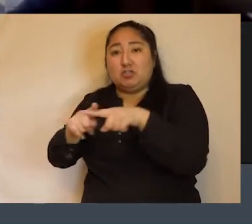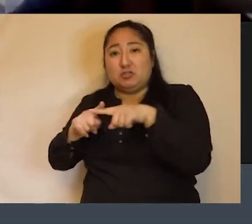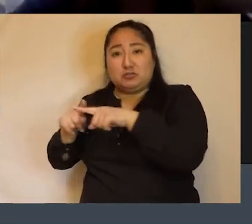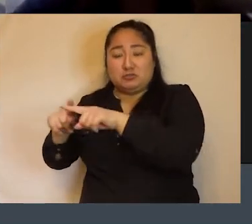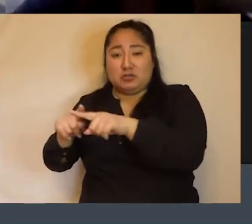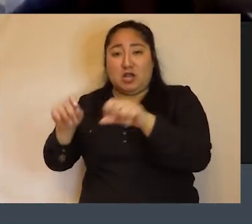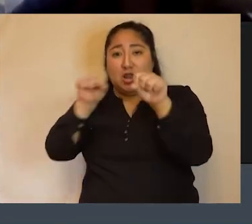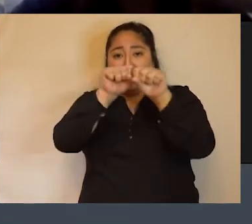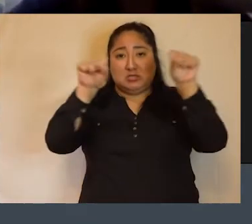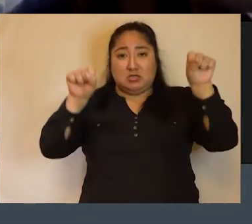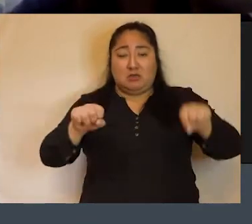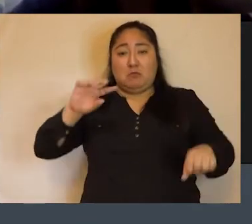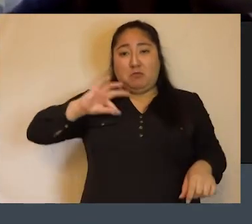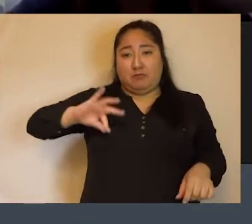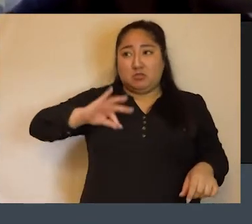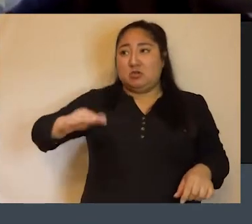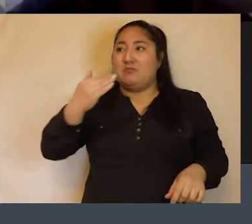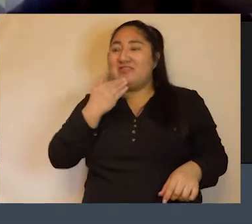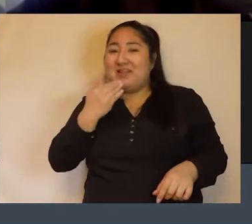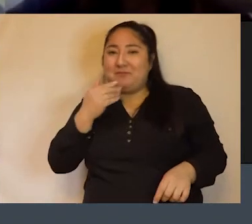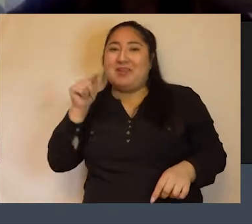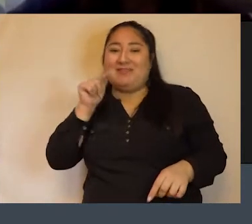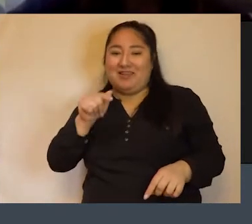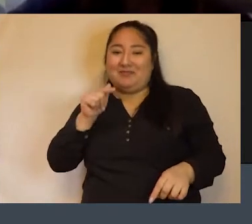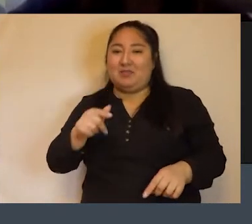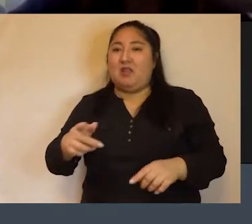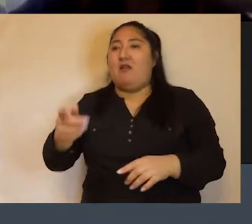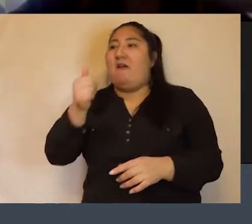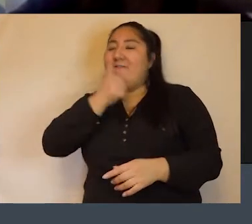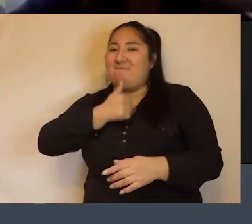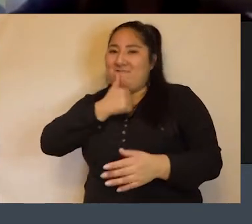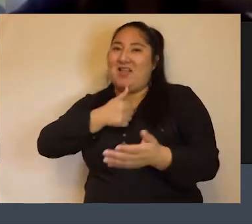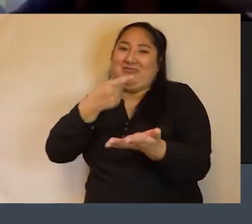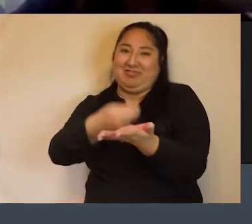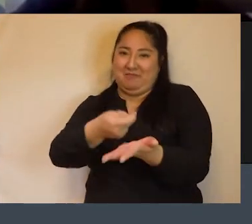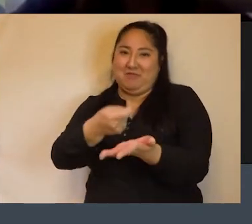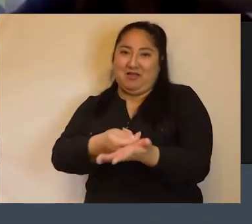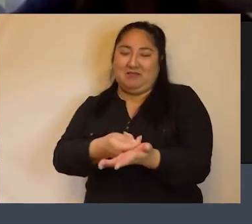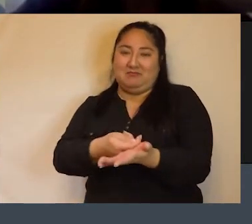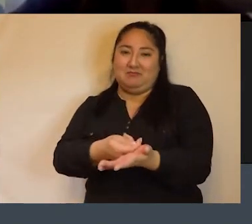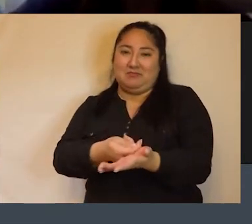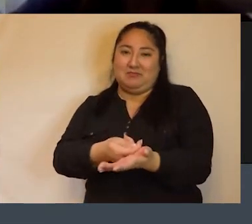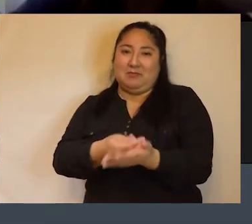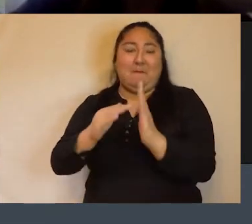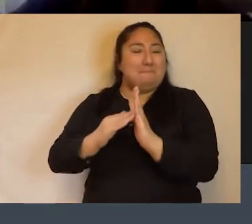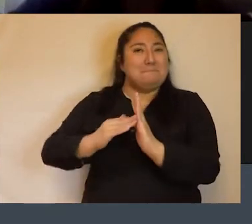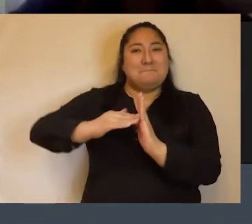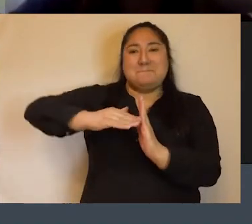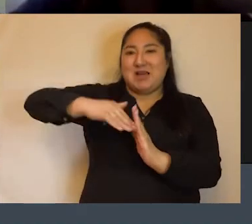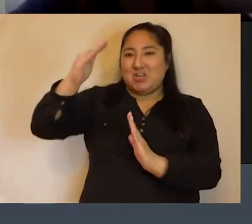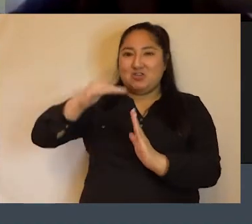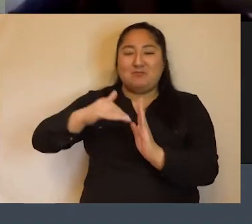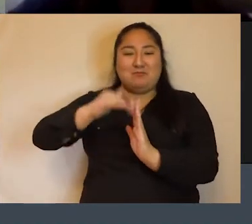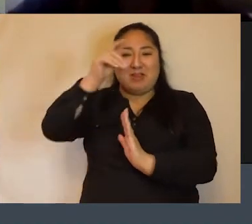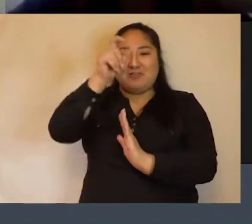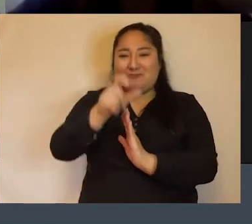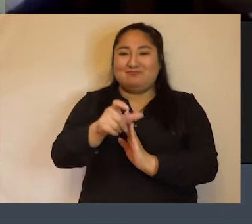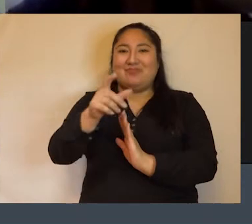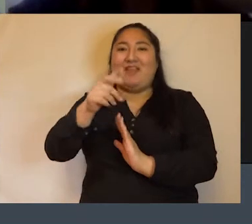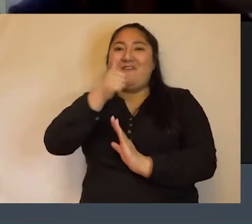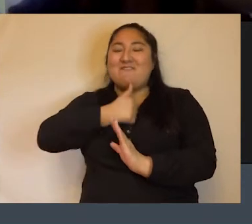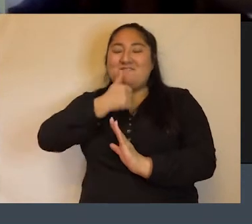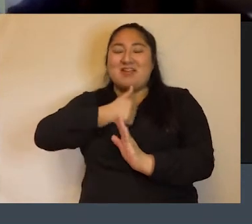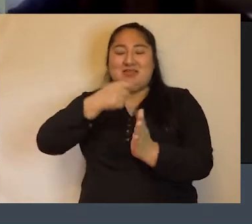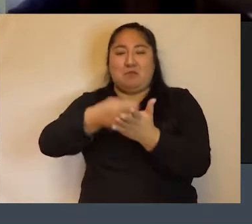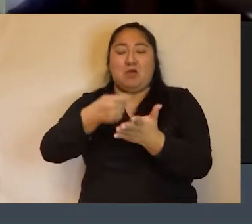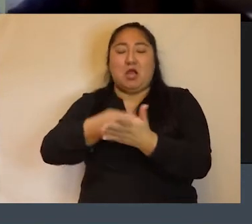beneficios sociales en el sistema previsional, también es el mayor deudor del mismo. Es el mayor deudor de las declaraciones y